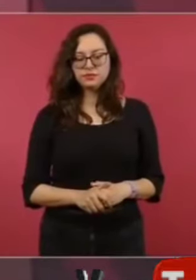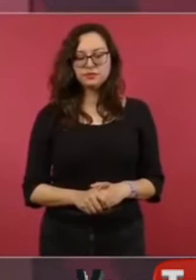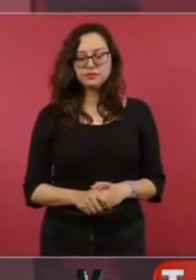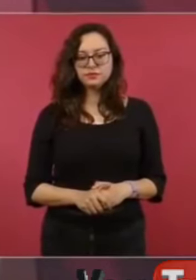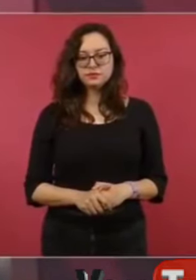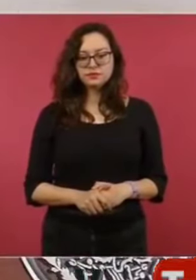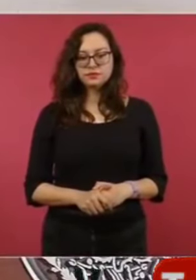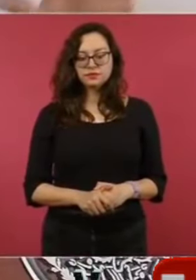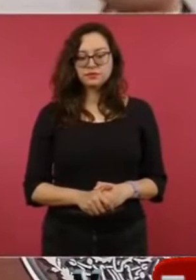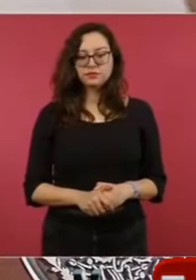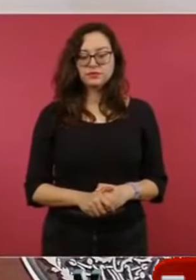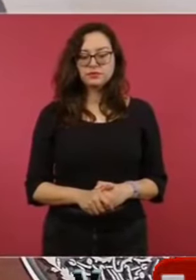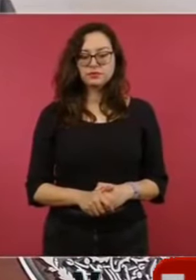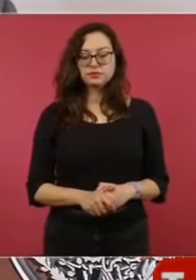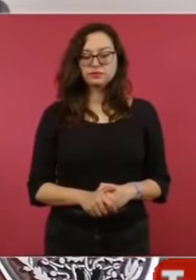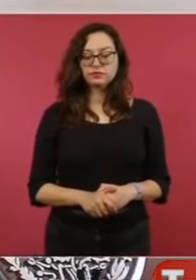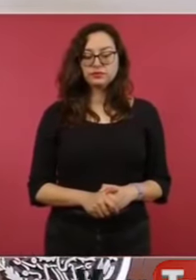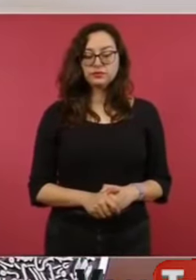pero